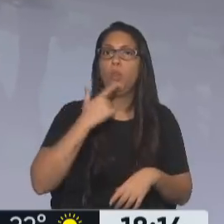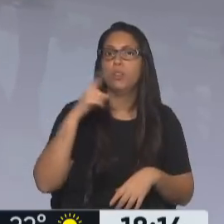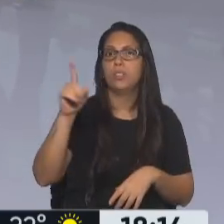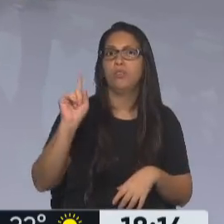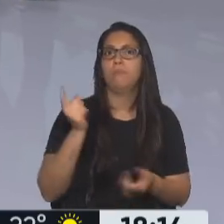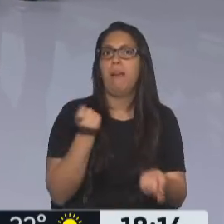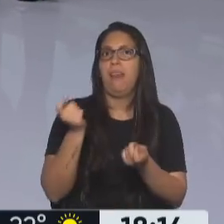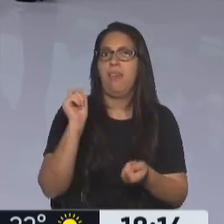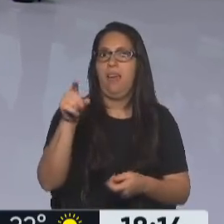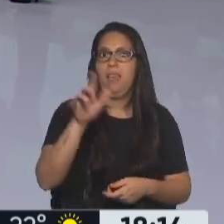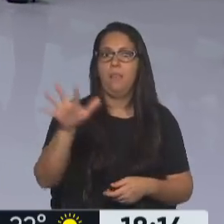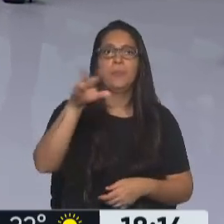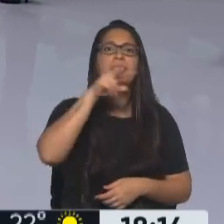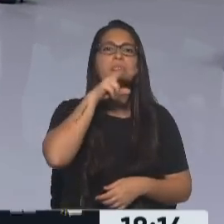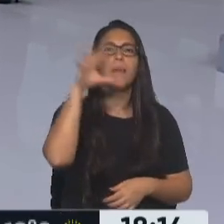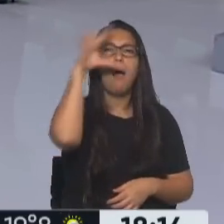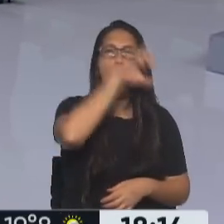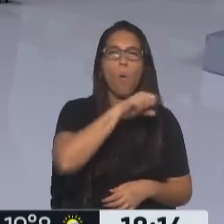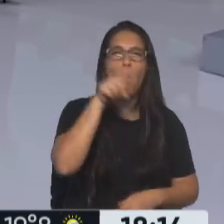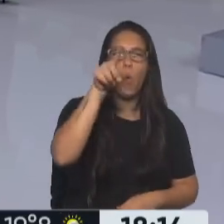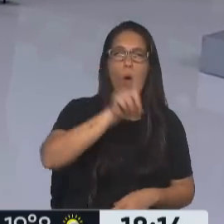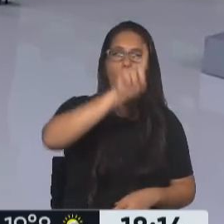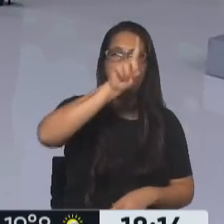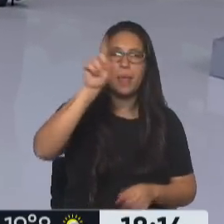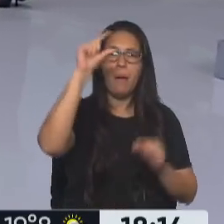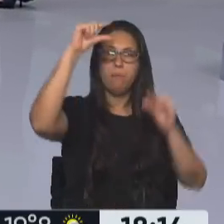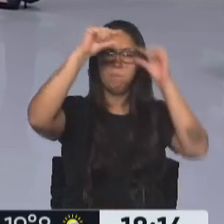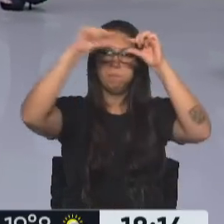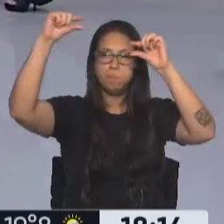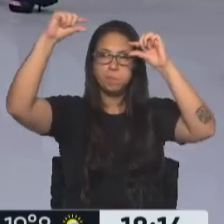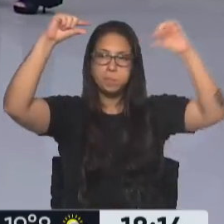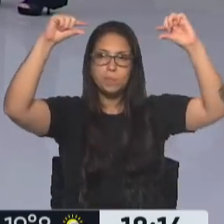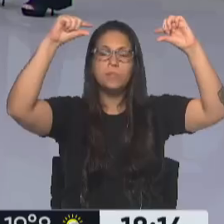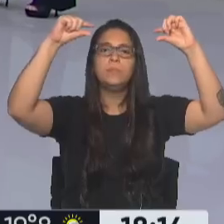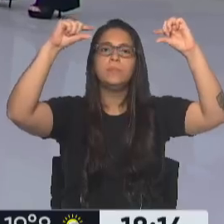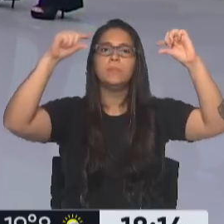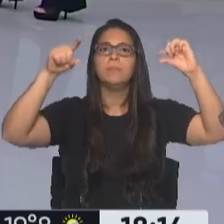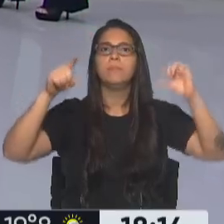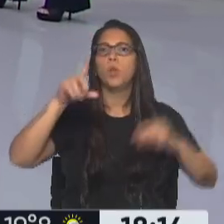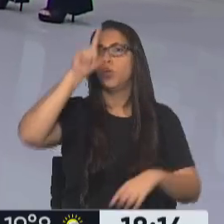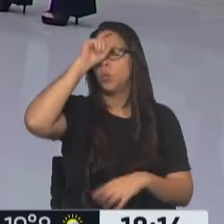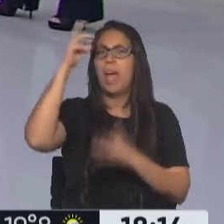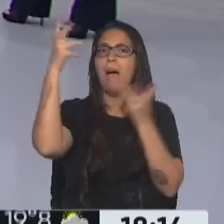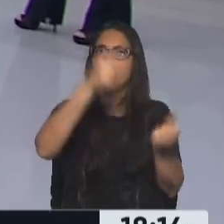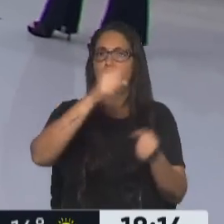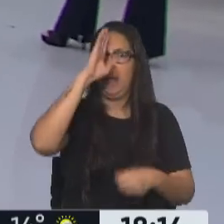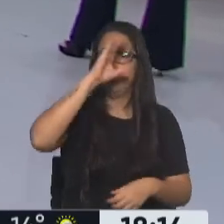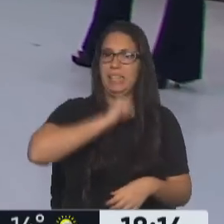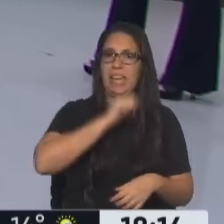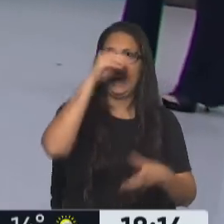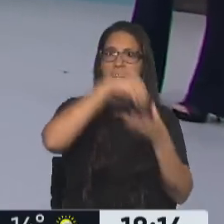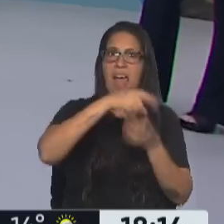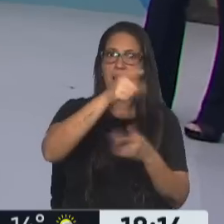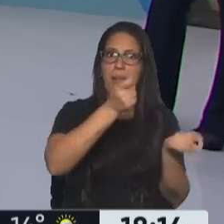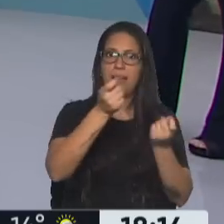estamos viendo. Después, en un verde un poco más fuerte, justamente las milicias que apoya Turquía. Y lo que vemos después